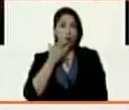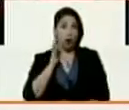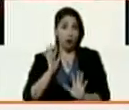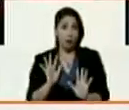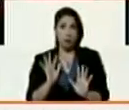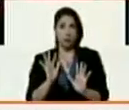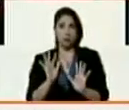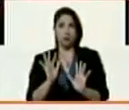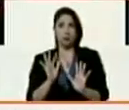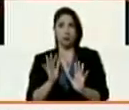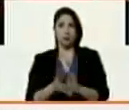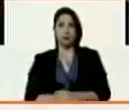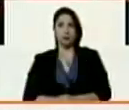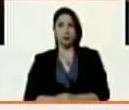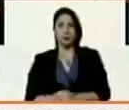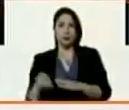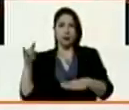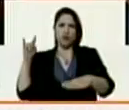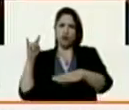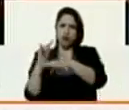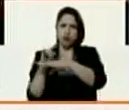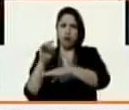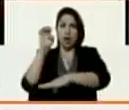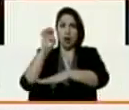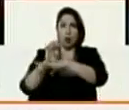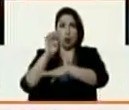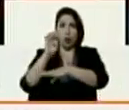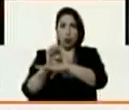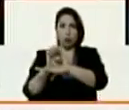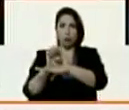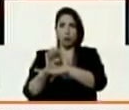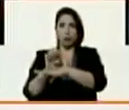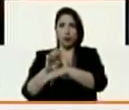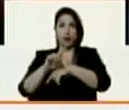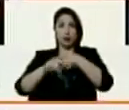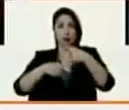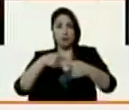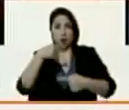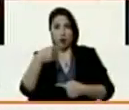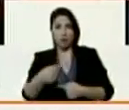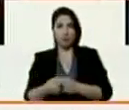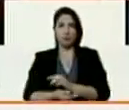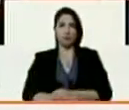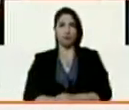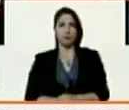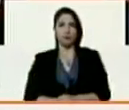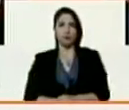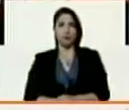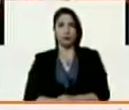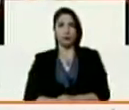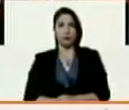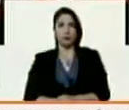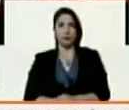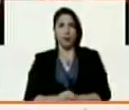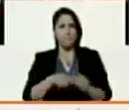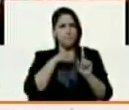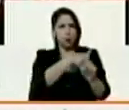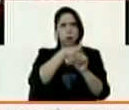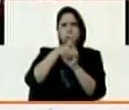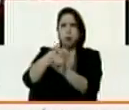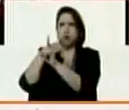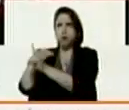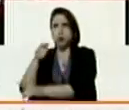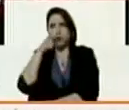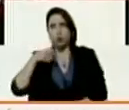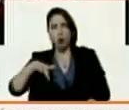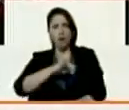Si por ejemplo, el traidor del Ecuador, luego que atropelló al pueblo,